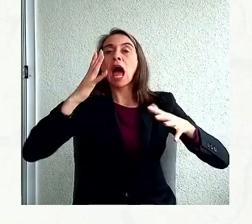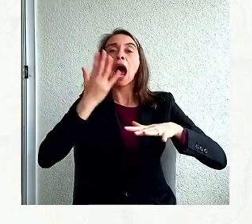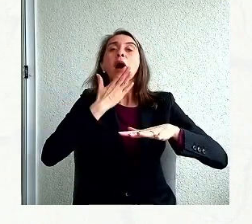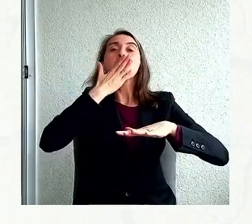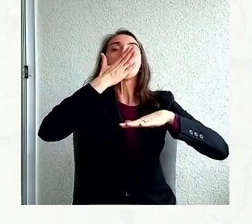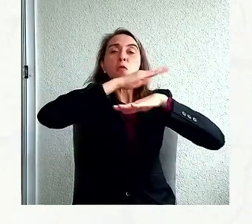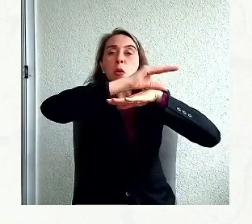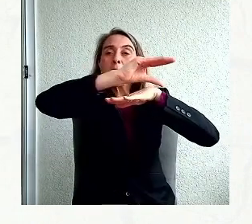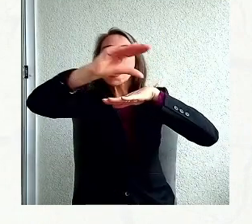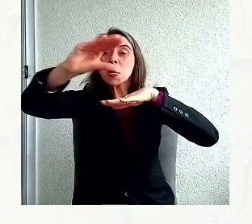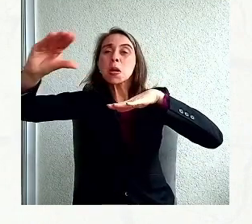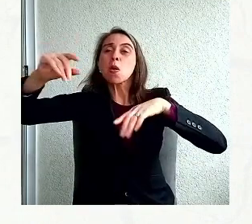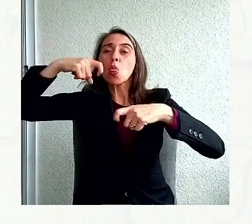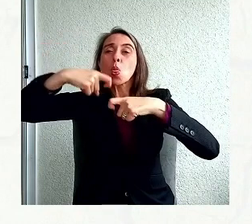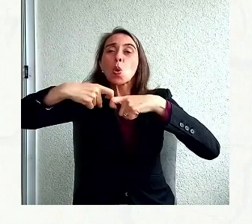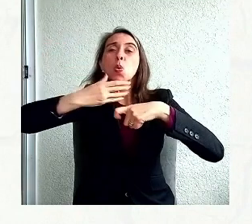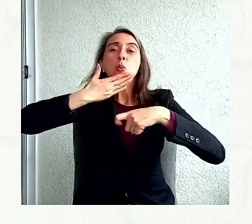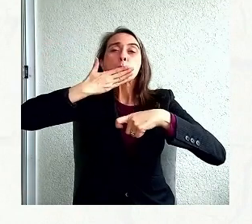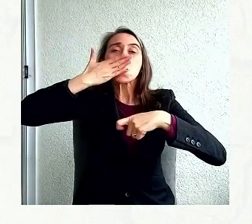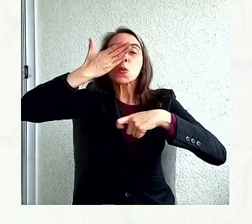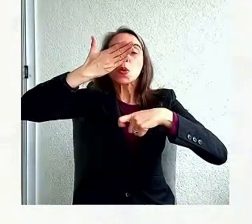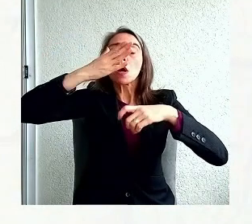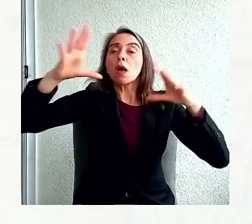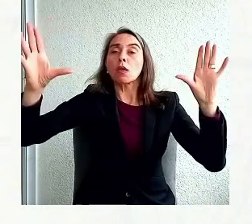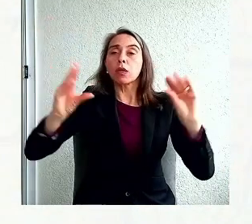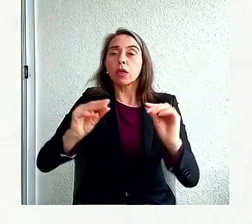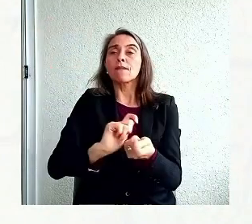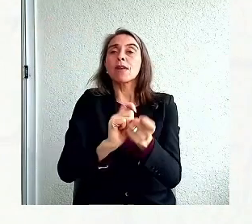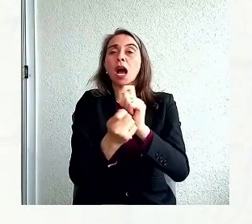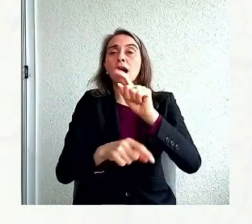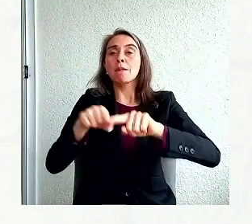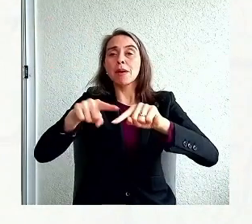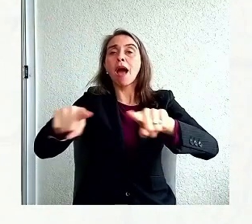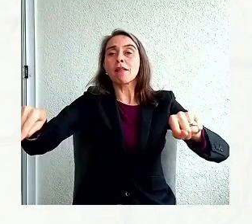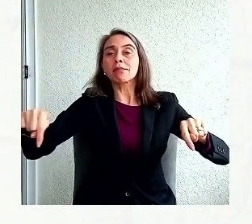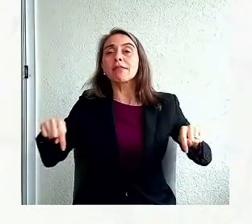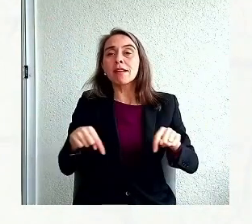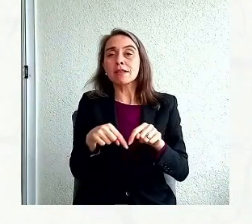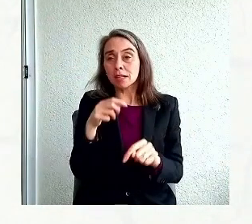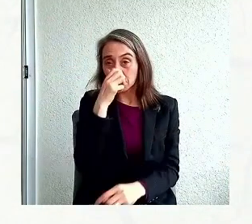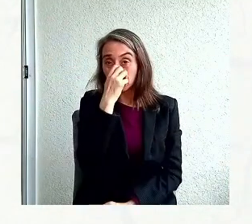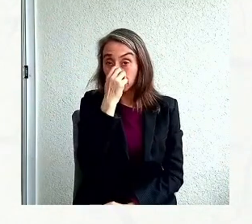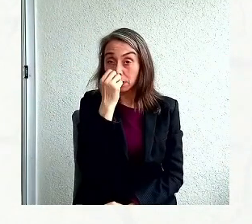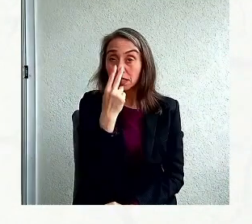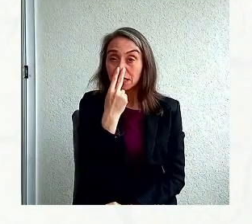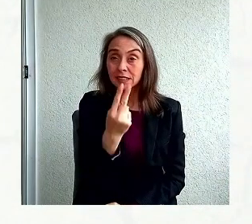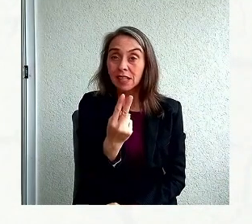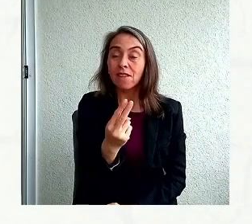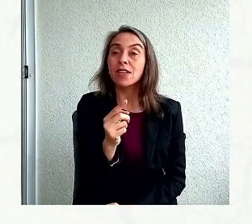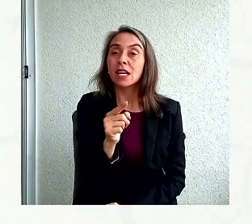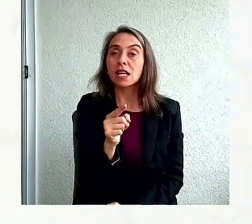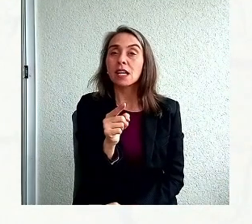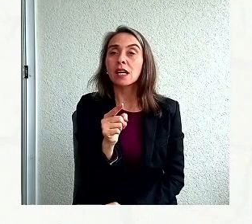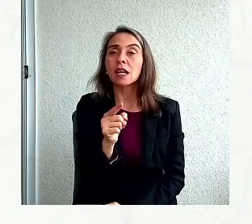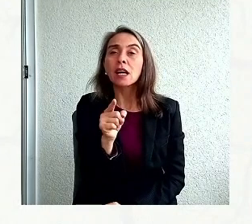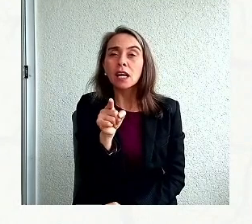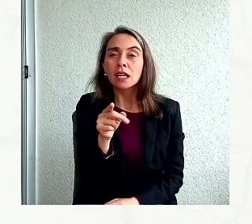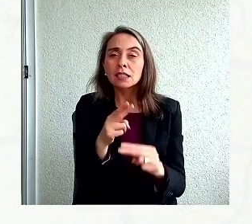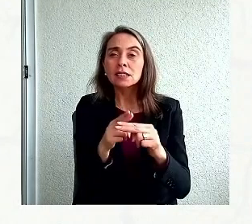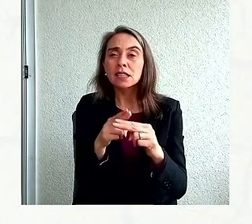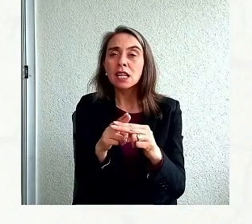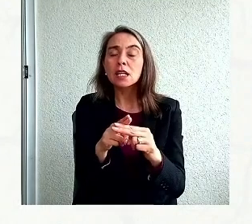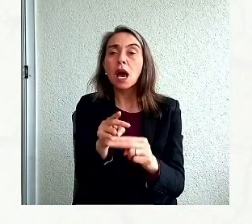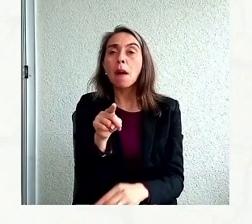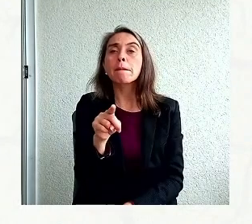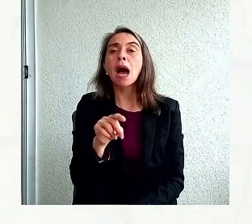Así se ven actualmente algunas áreas donde hay tundra polar. Este es el típico ecosistema terrestre antártico,